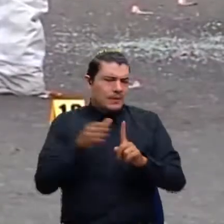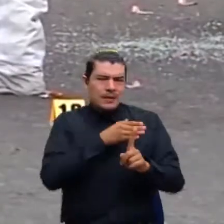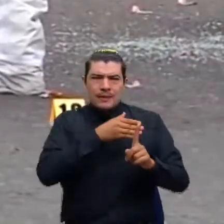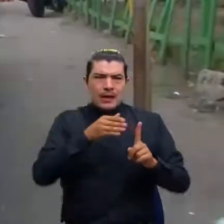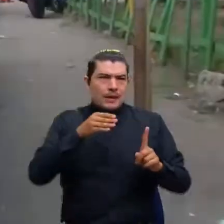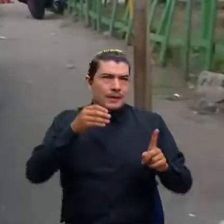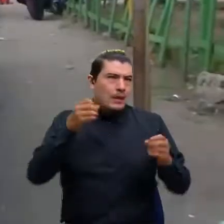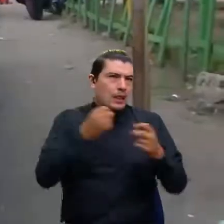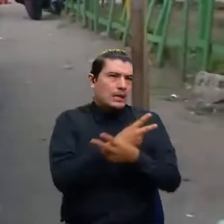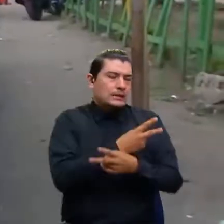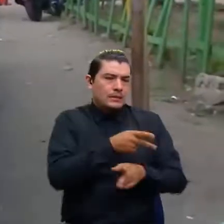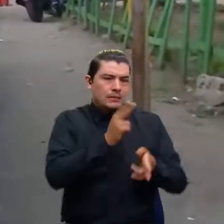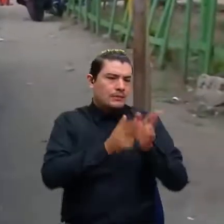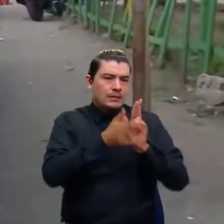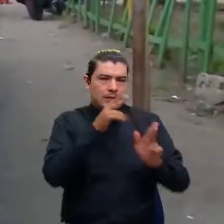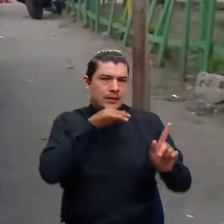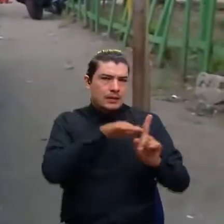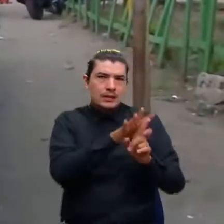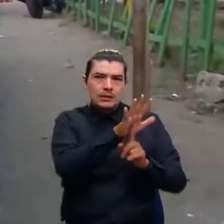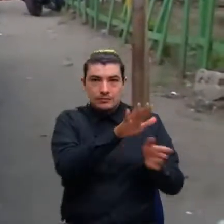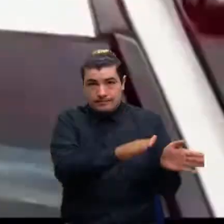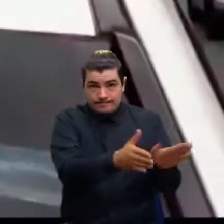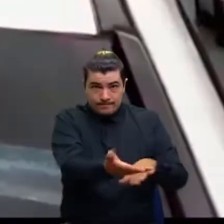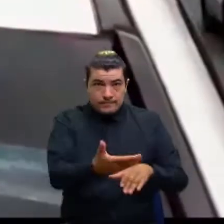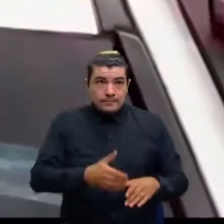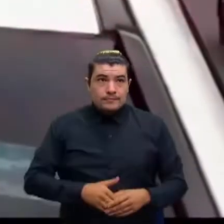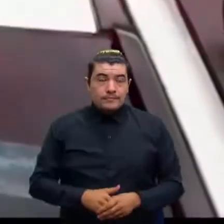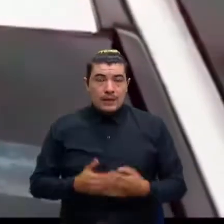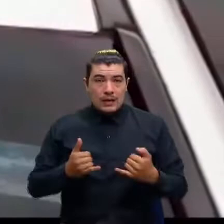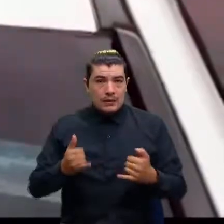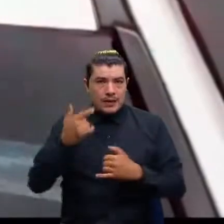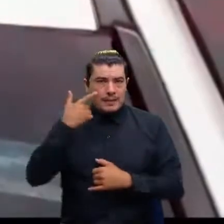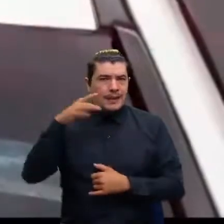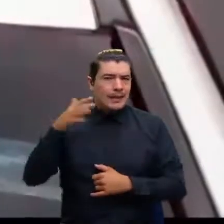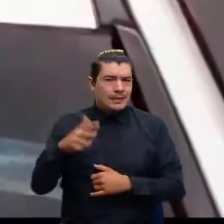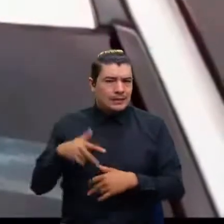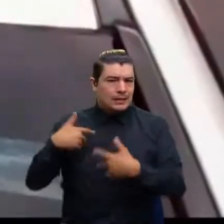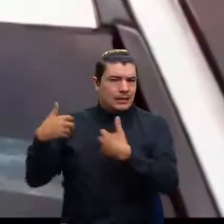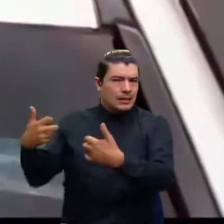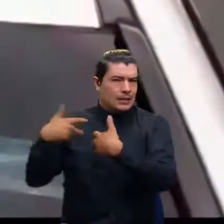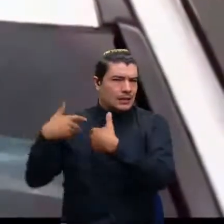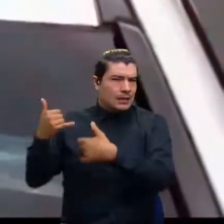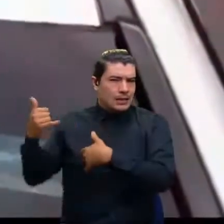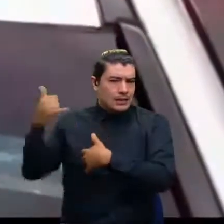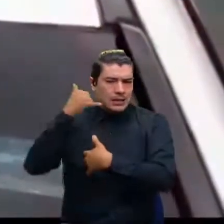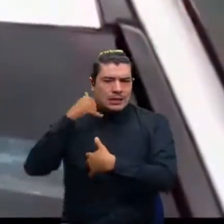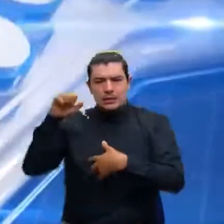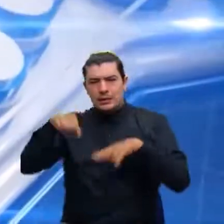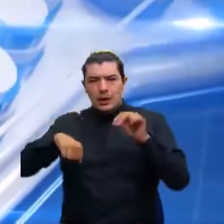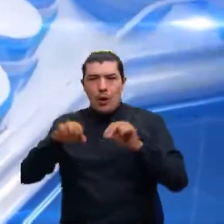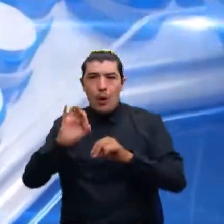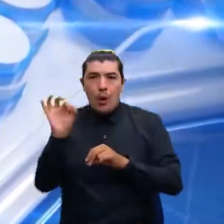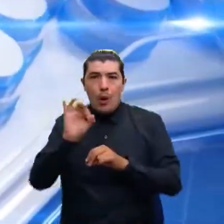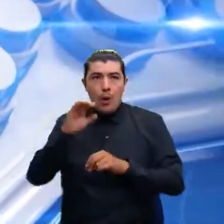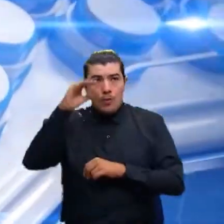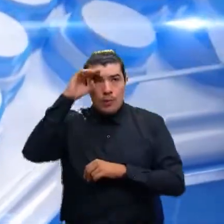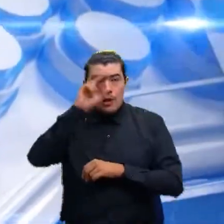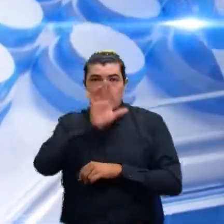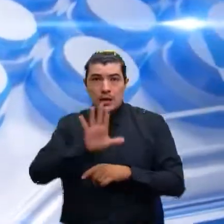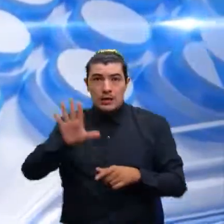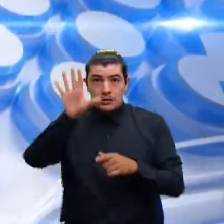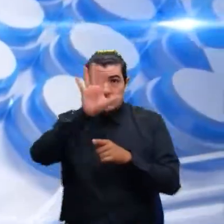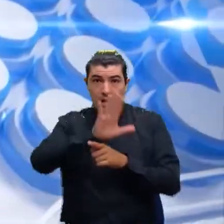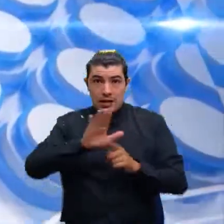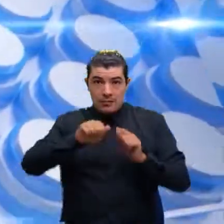las autoridades investigan los posibles móviles de una extorsión, mientras que la Policía Metropolitana lanzó el cartel de los